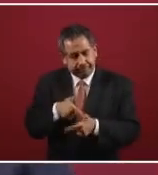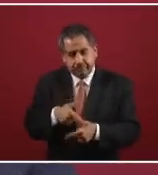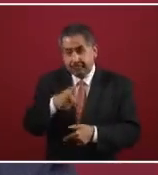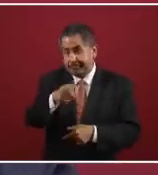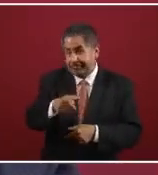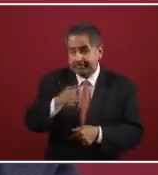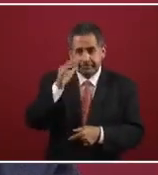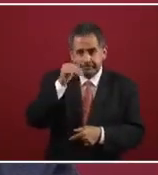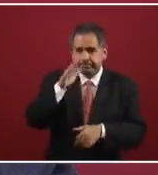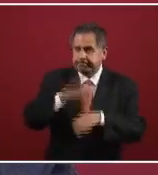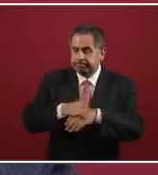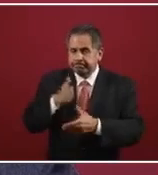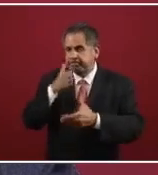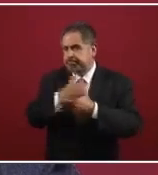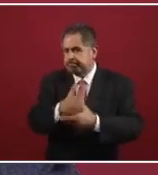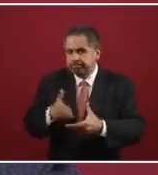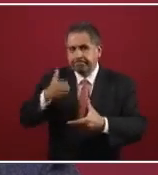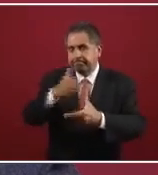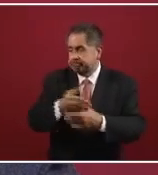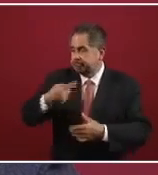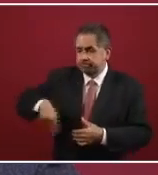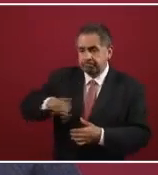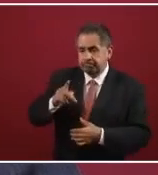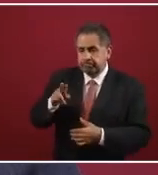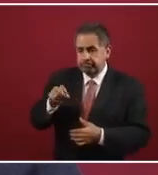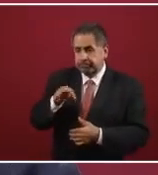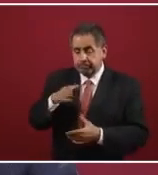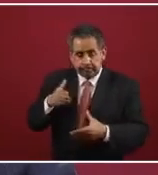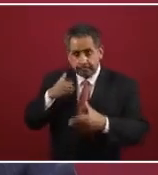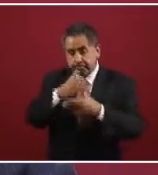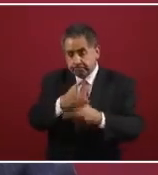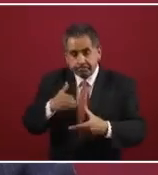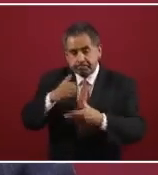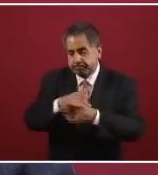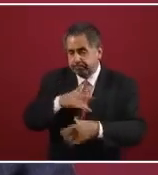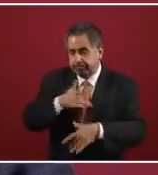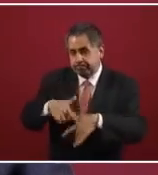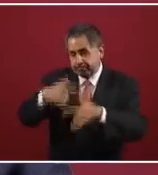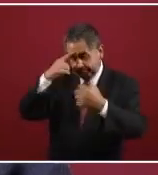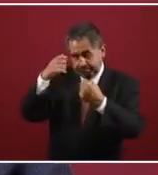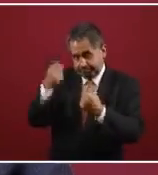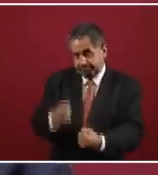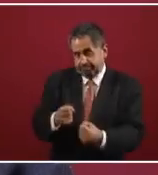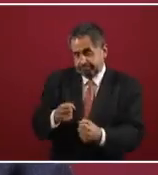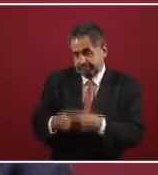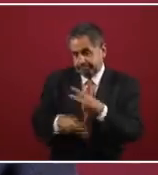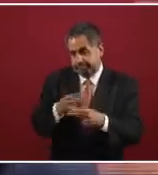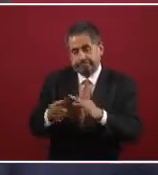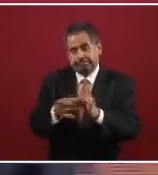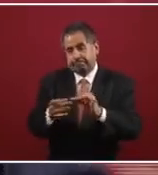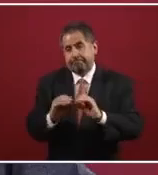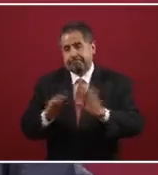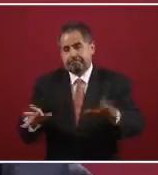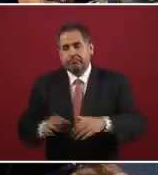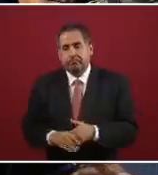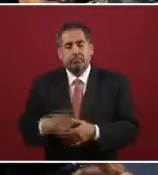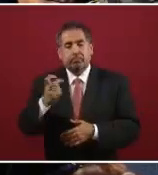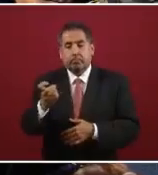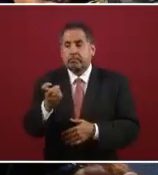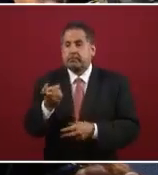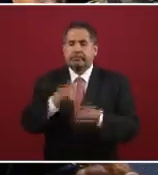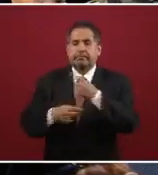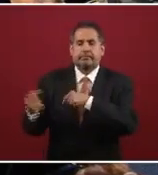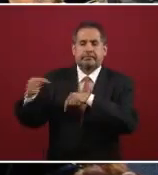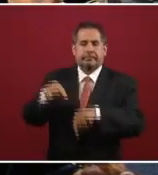de las más visitadas por por profeco y estamos seguros que muy pronto va a tener un efecto por eso vino